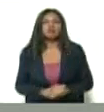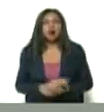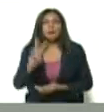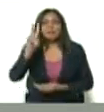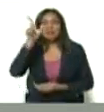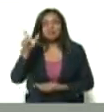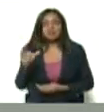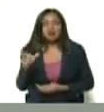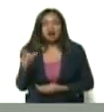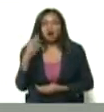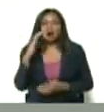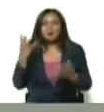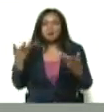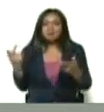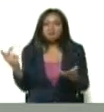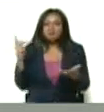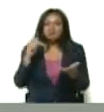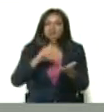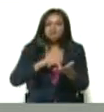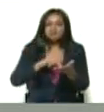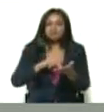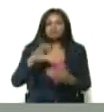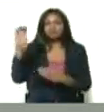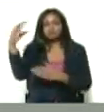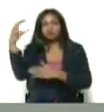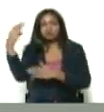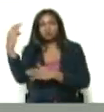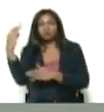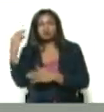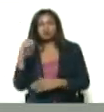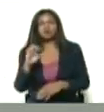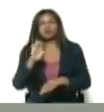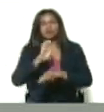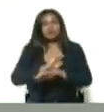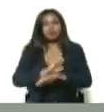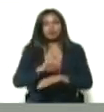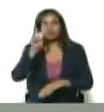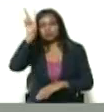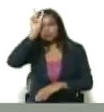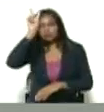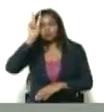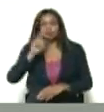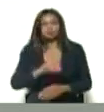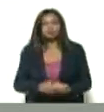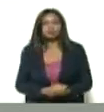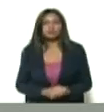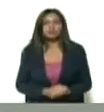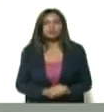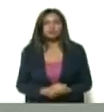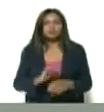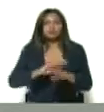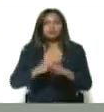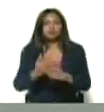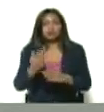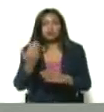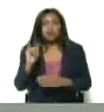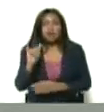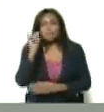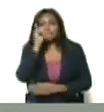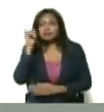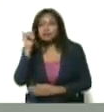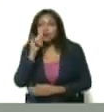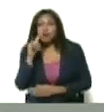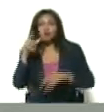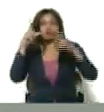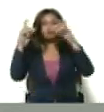venezolanos que vinieran migrantes de Colombia, de Ecuador, de Perú. Porque hay videos, fotos en las